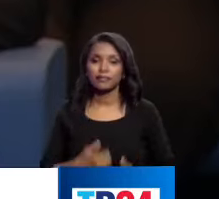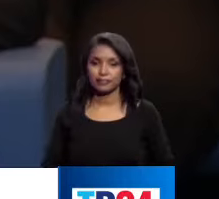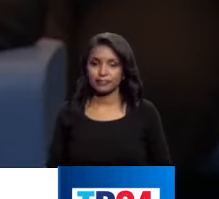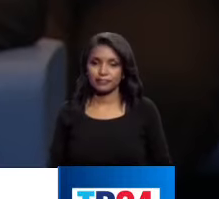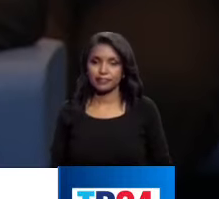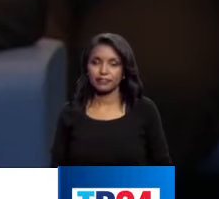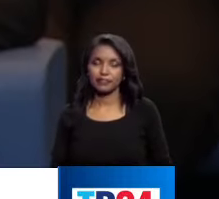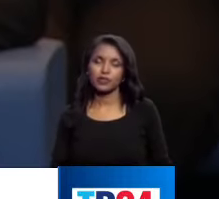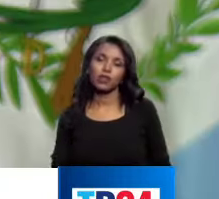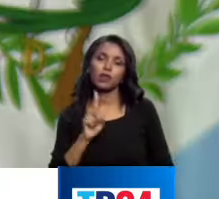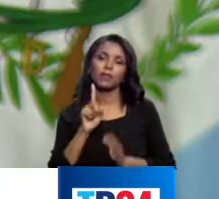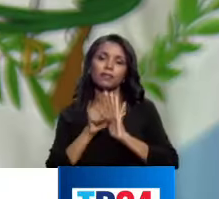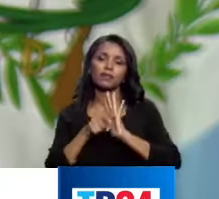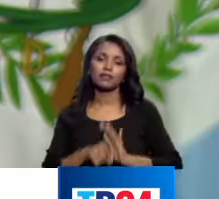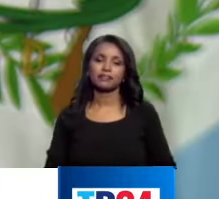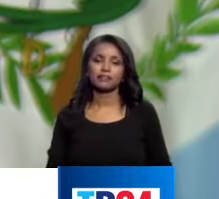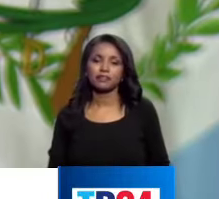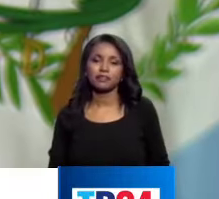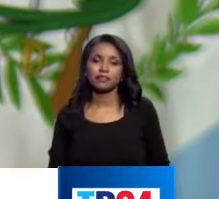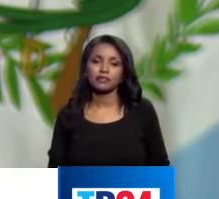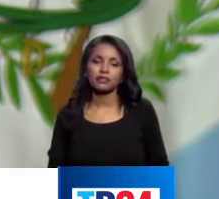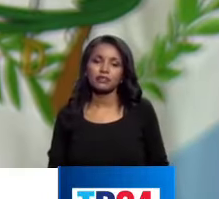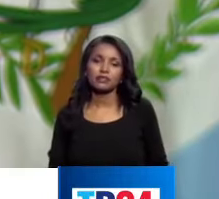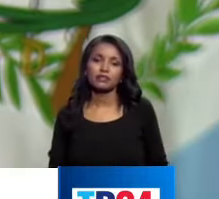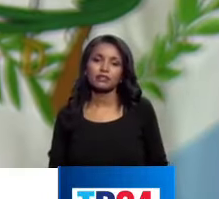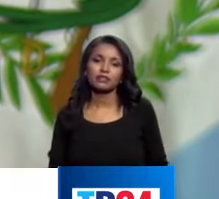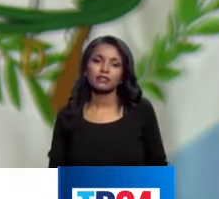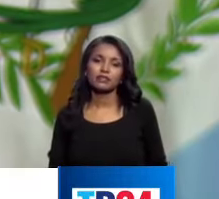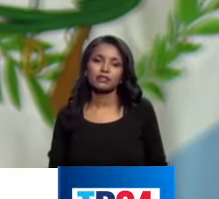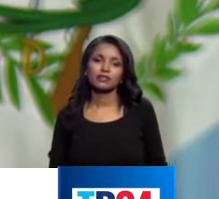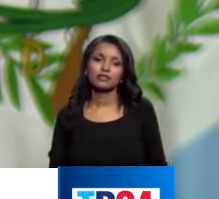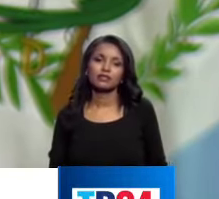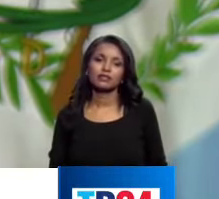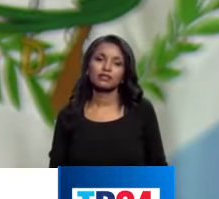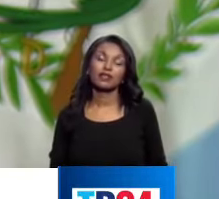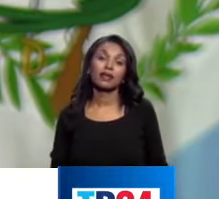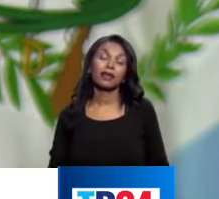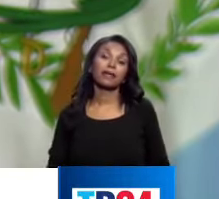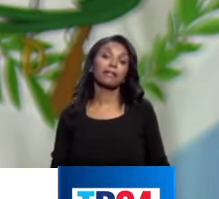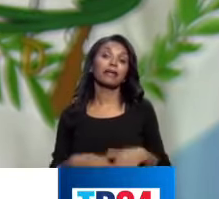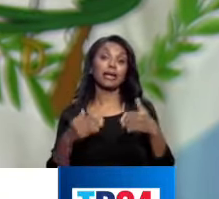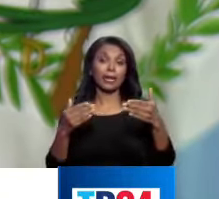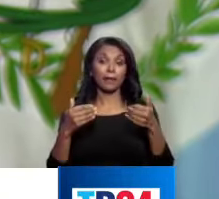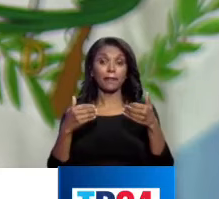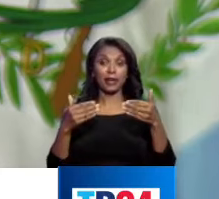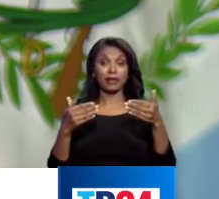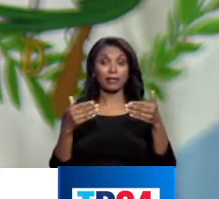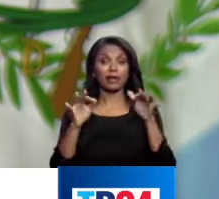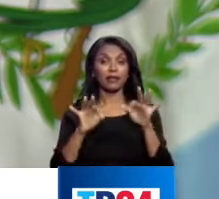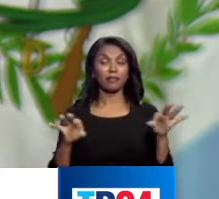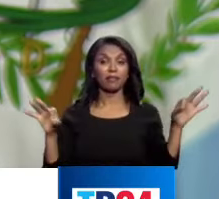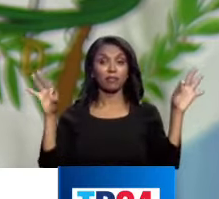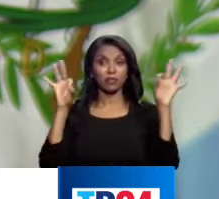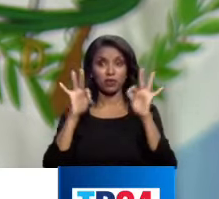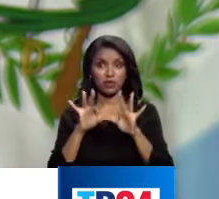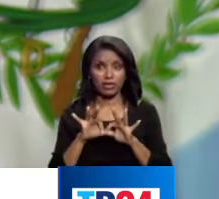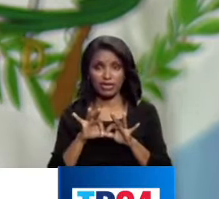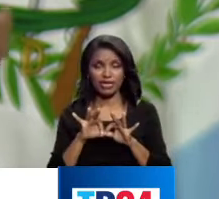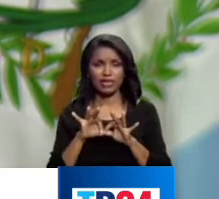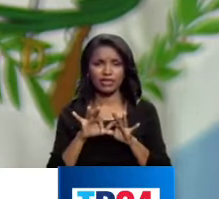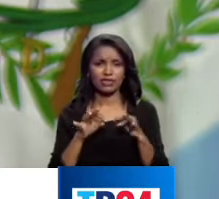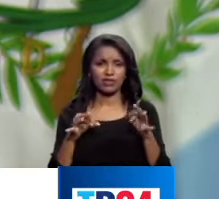Panamá? Tiene un minuto a partir de este momento. Para que Panamá turísticamente deje de ser un